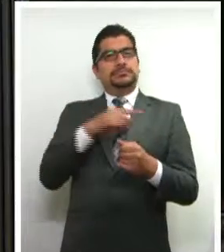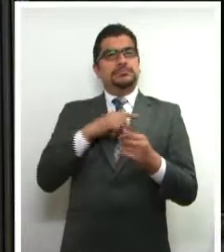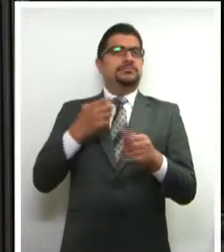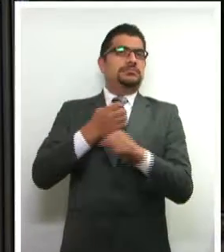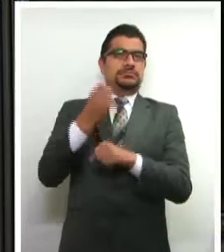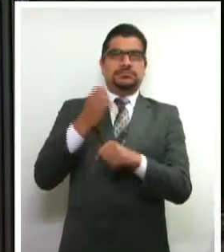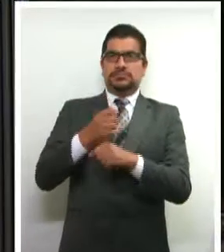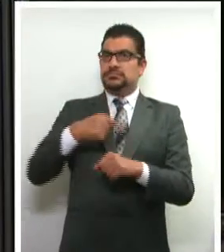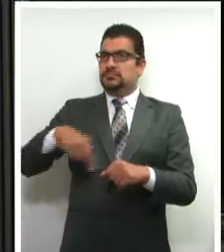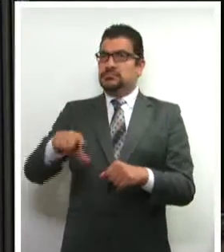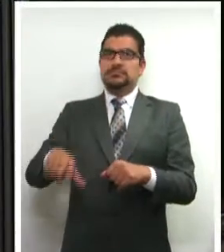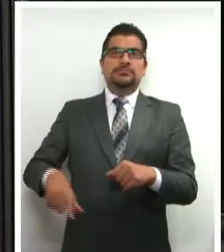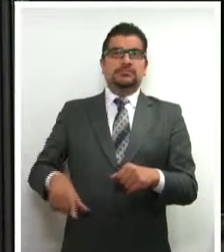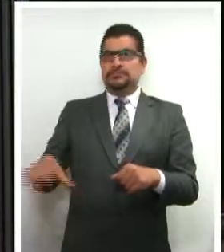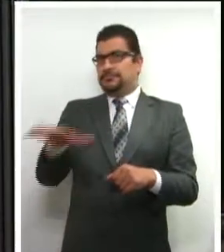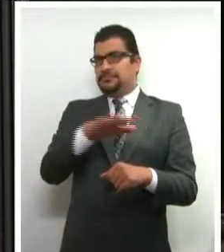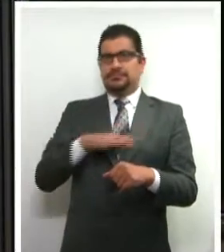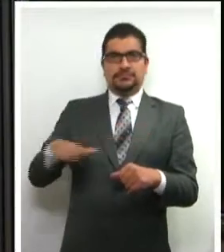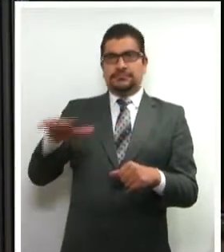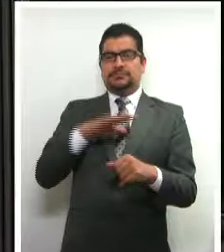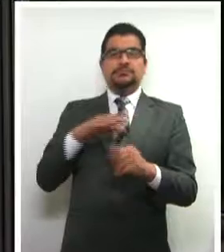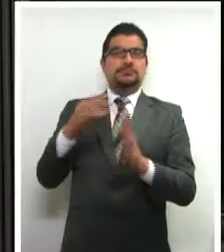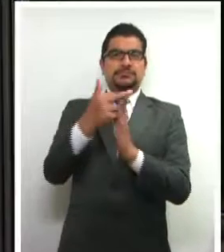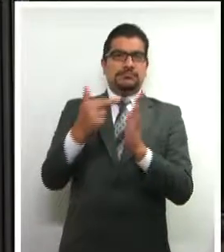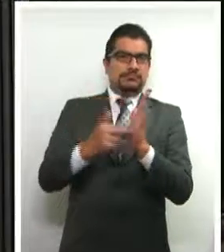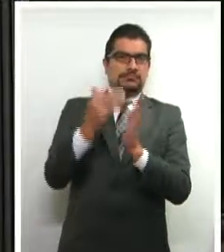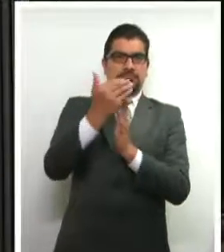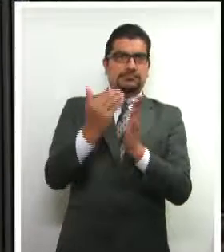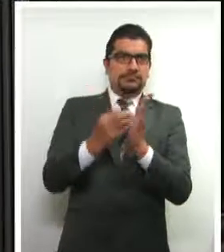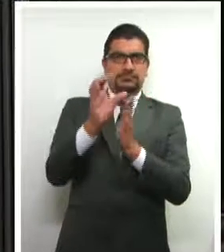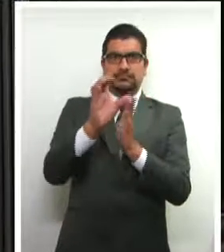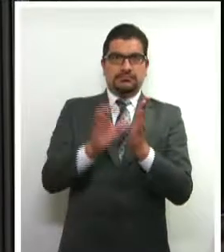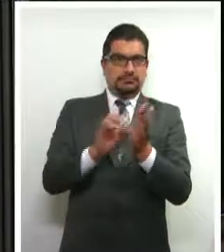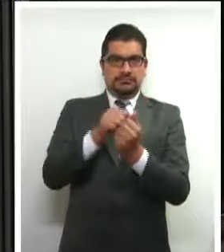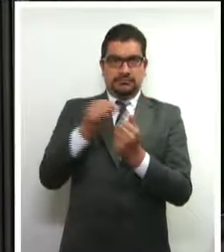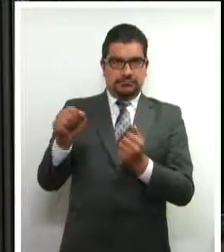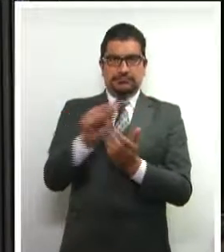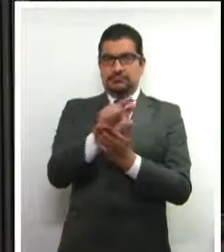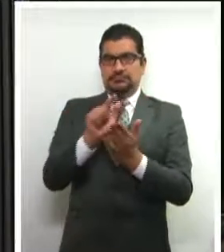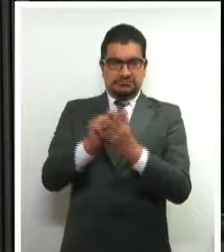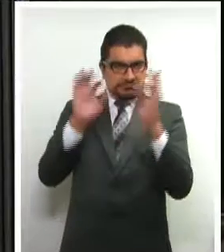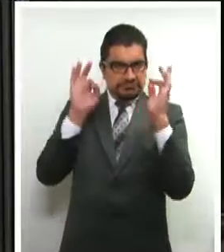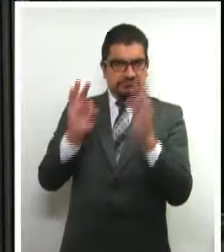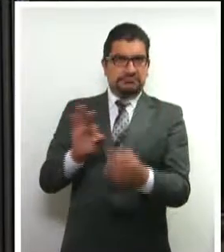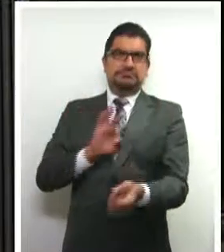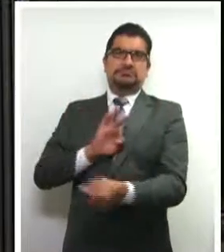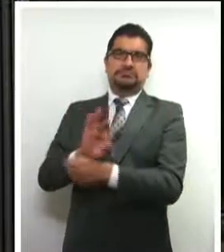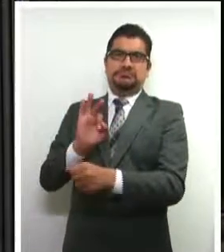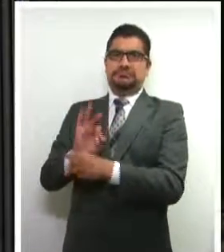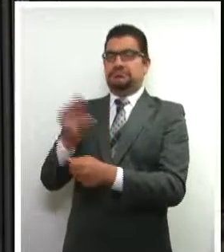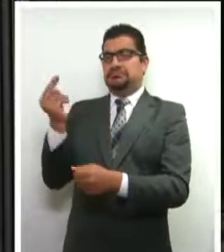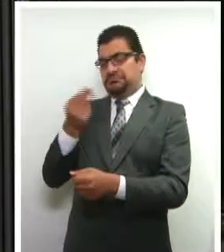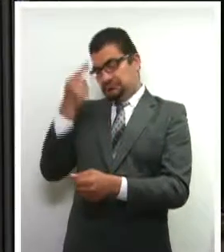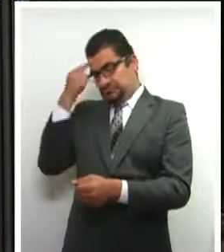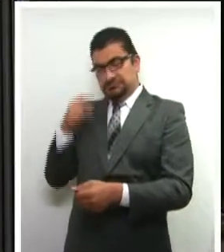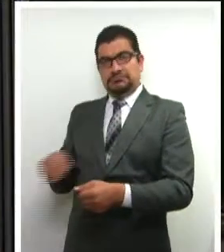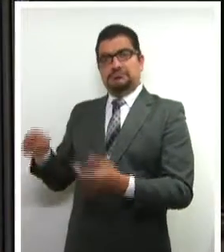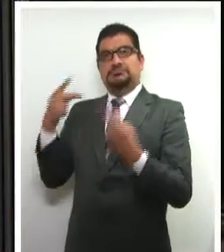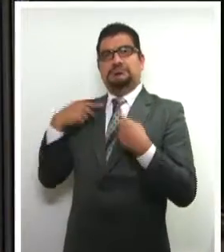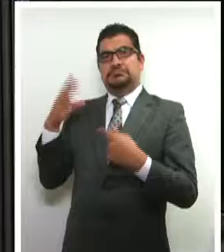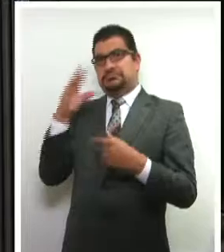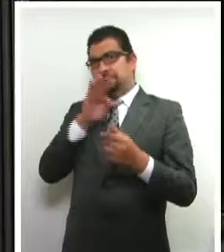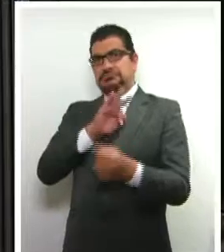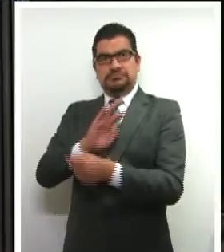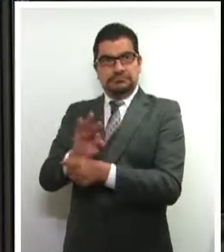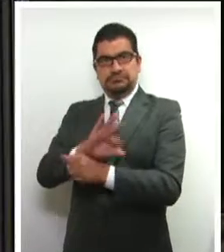que adapten medidas constitucionales, legislativas y administrativas necesarias para